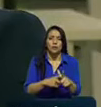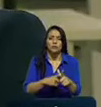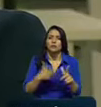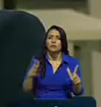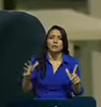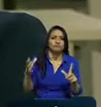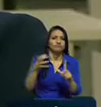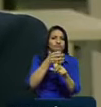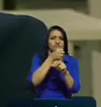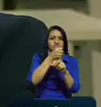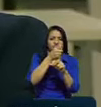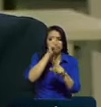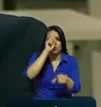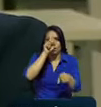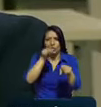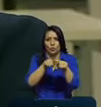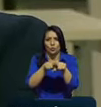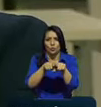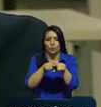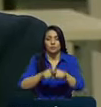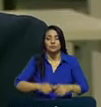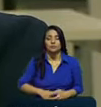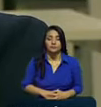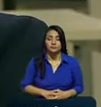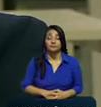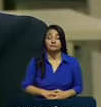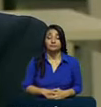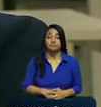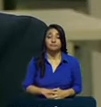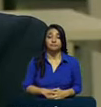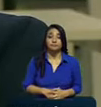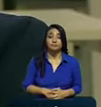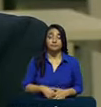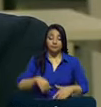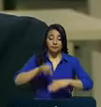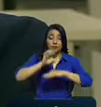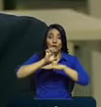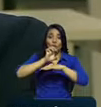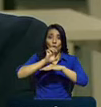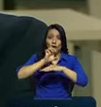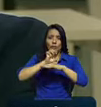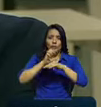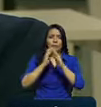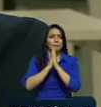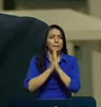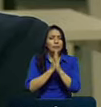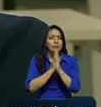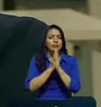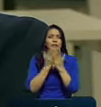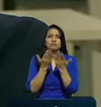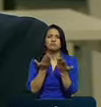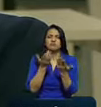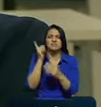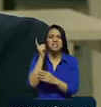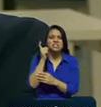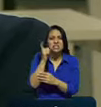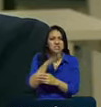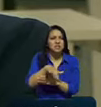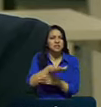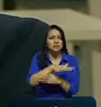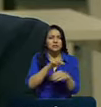tipo de consensos. Las demandas que tiene el país, las necesidades, las presiones